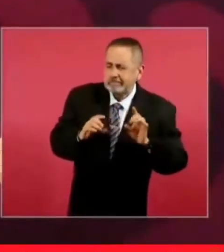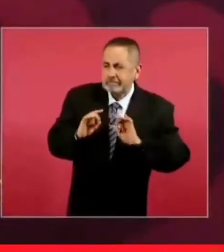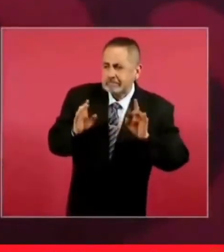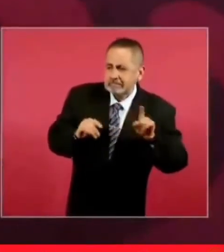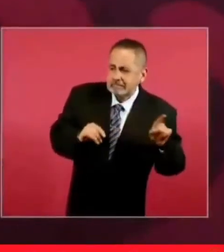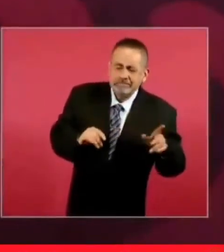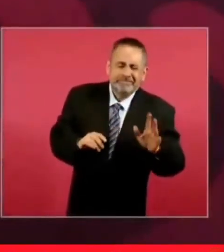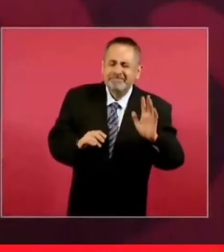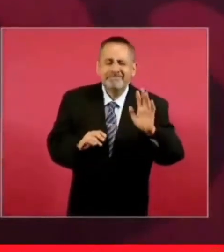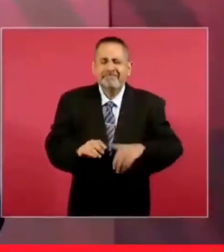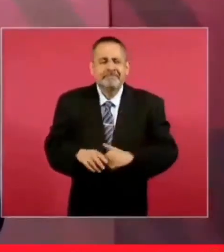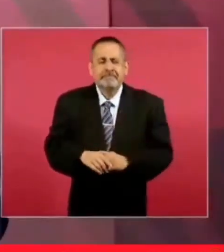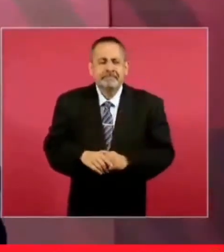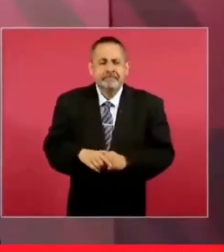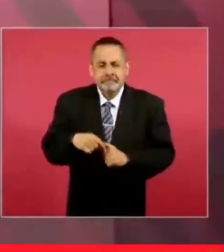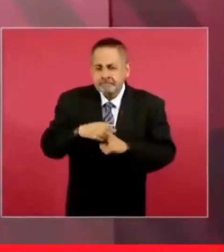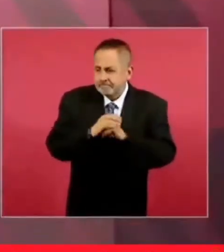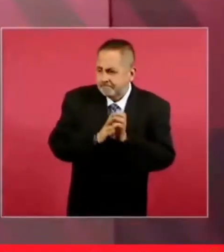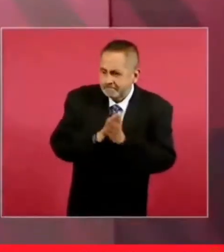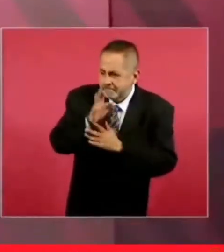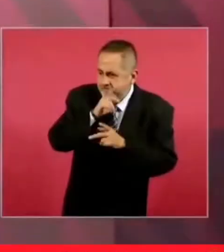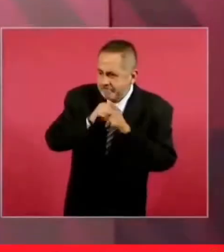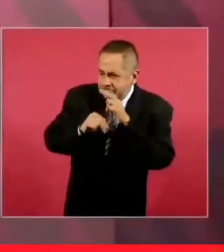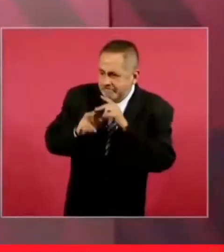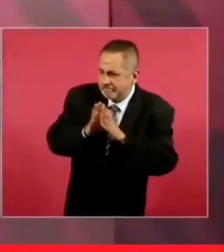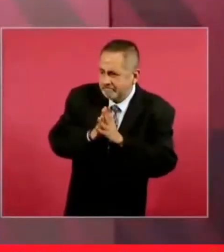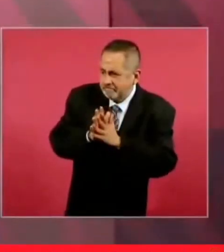muy inquietos,